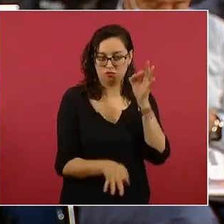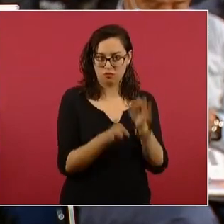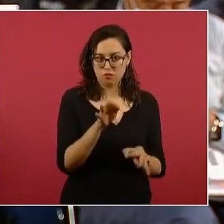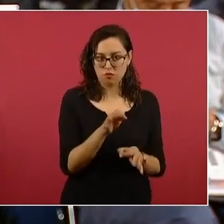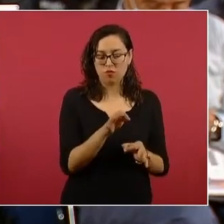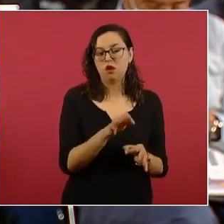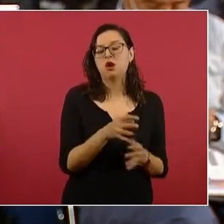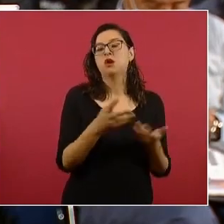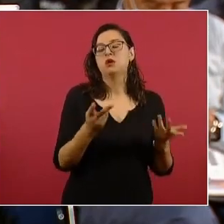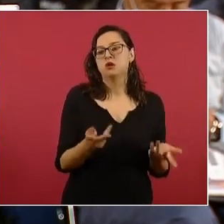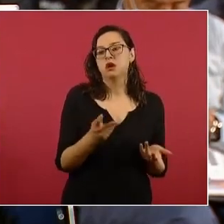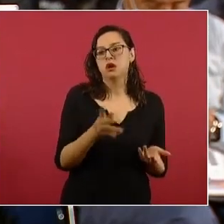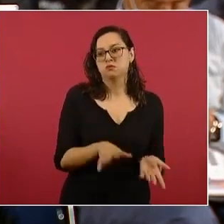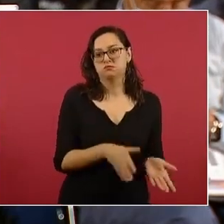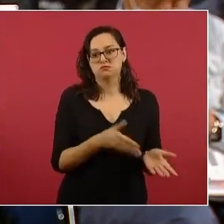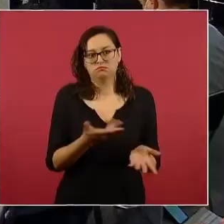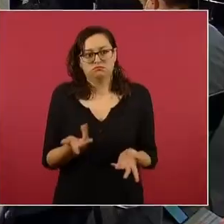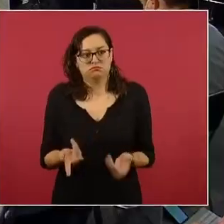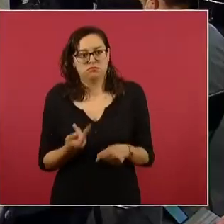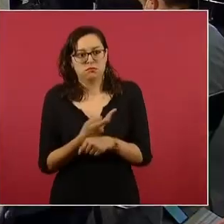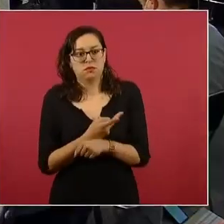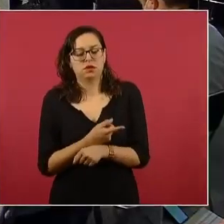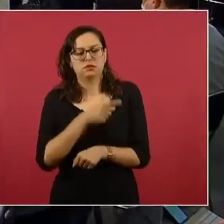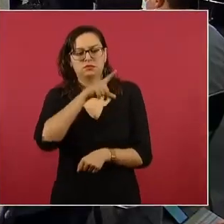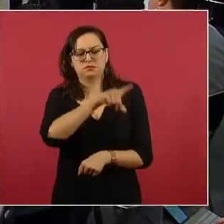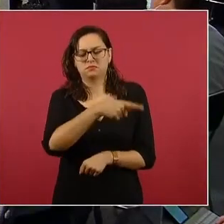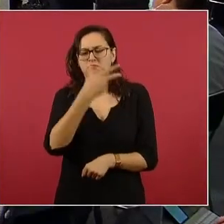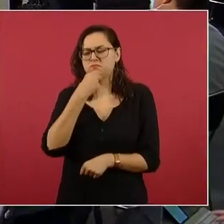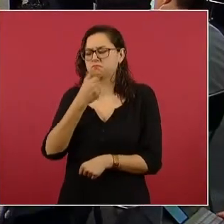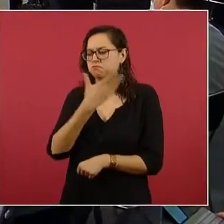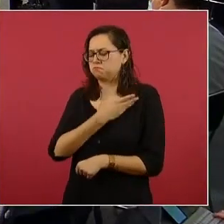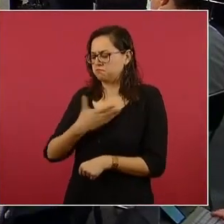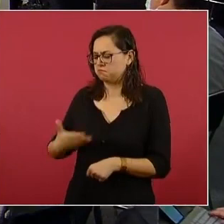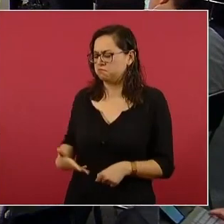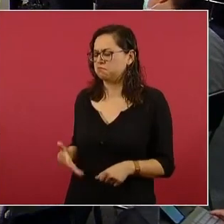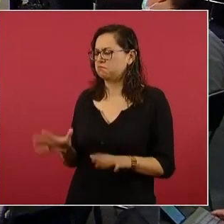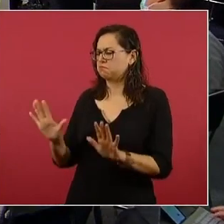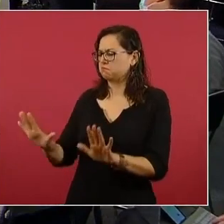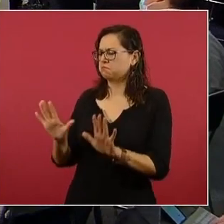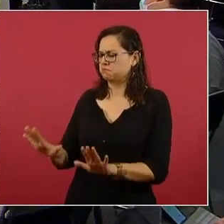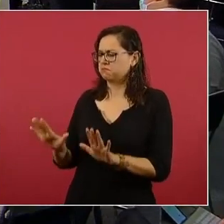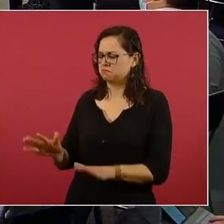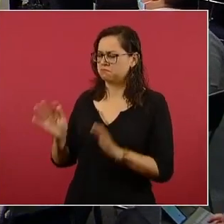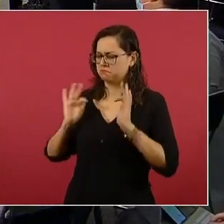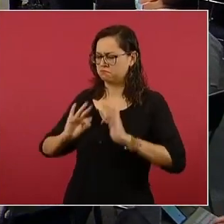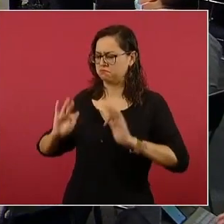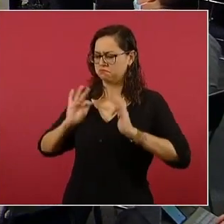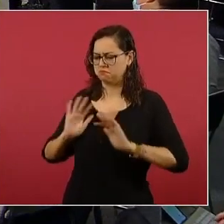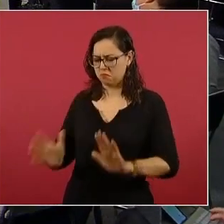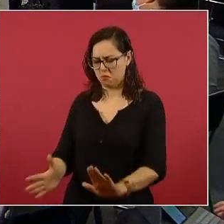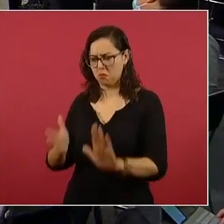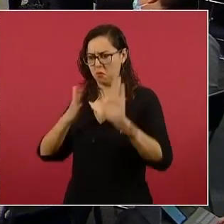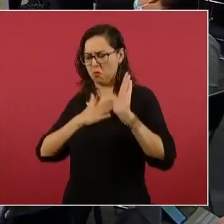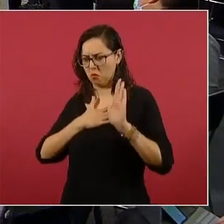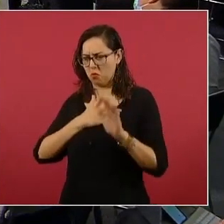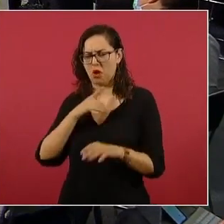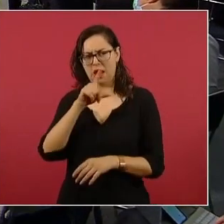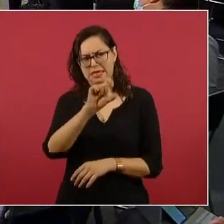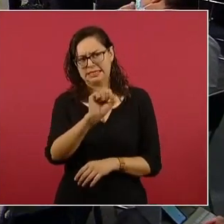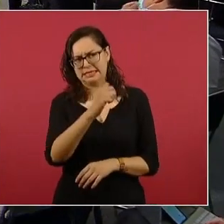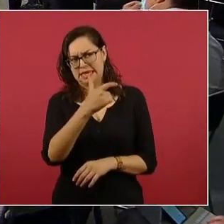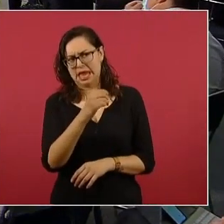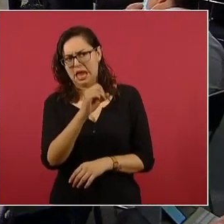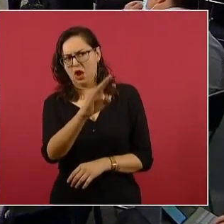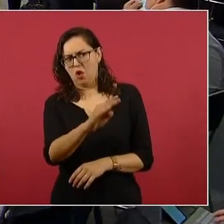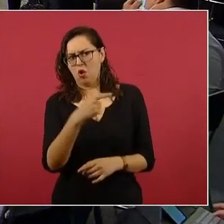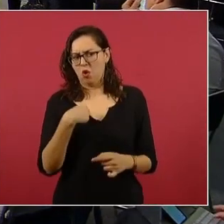bueno, él en algún momento de esta discusión se compromete con ellos a solicitar una reunión con el secretario de